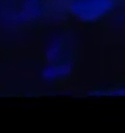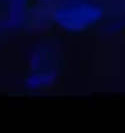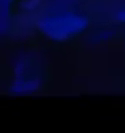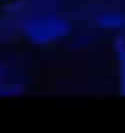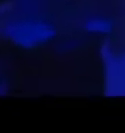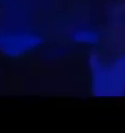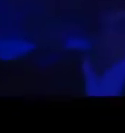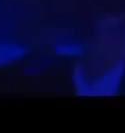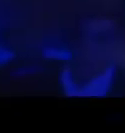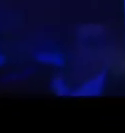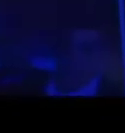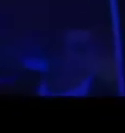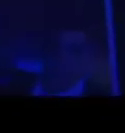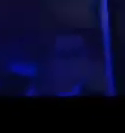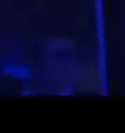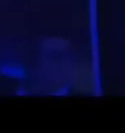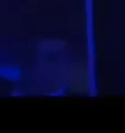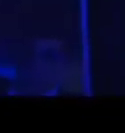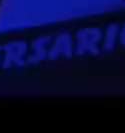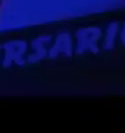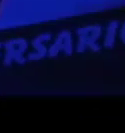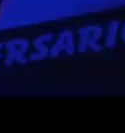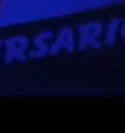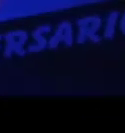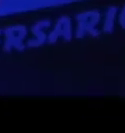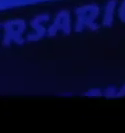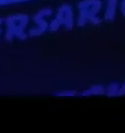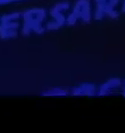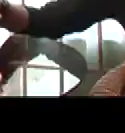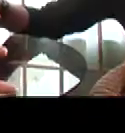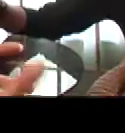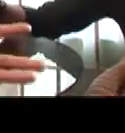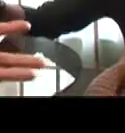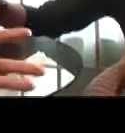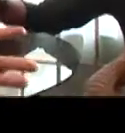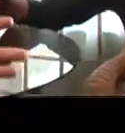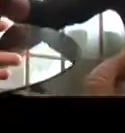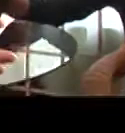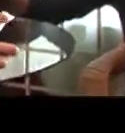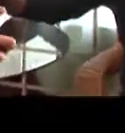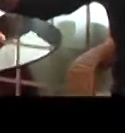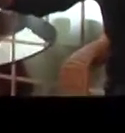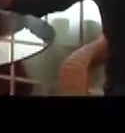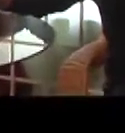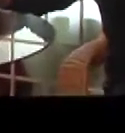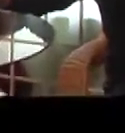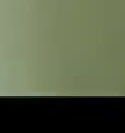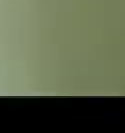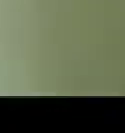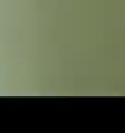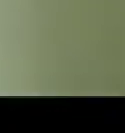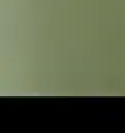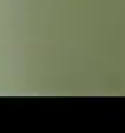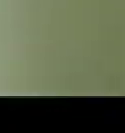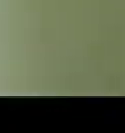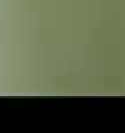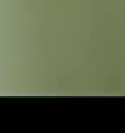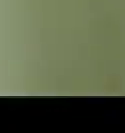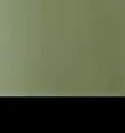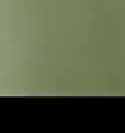Y en este aniversario les vamos a dar al público lo mejor, sea original, sea cover, pero